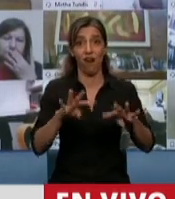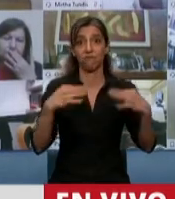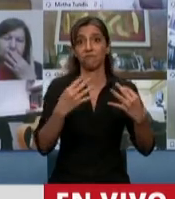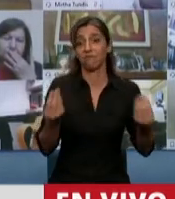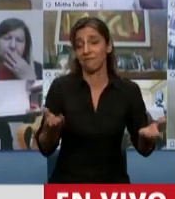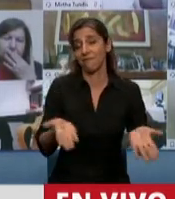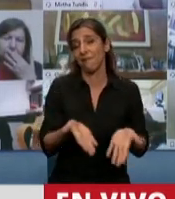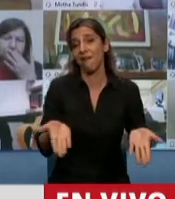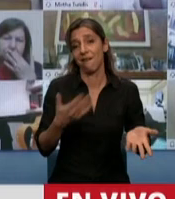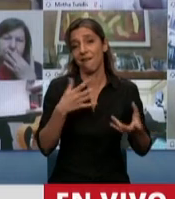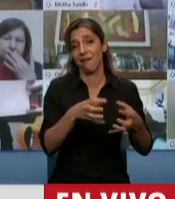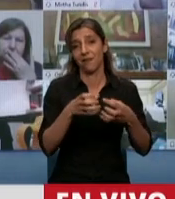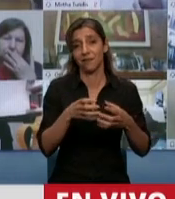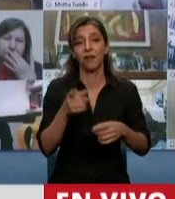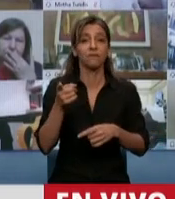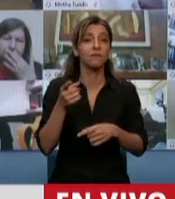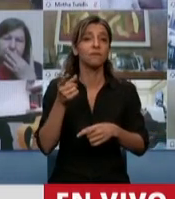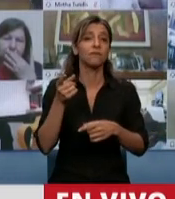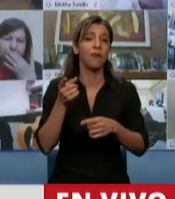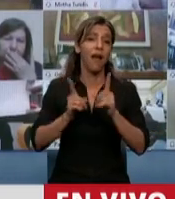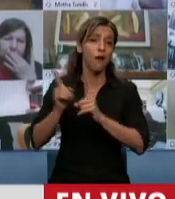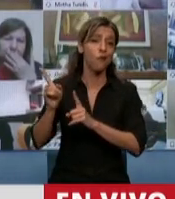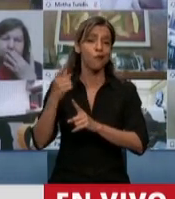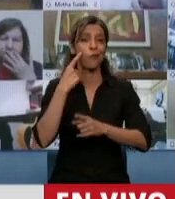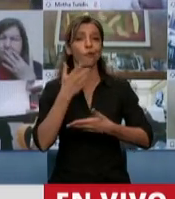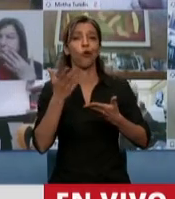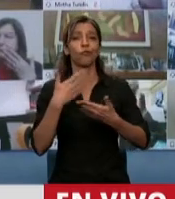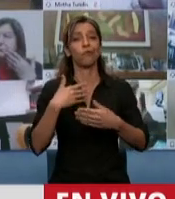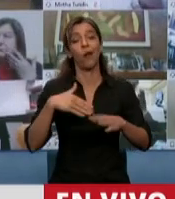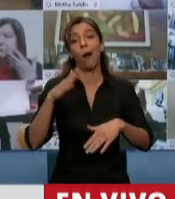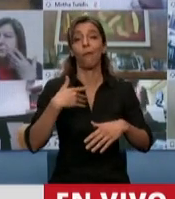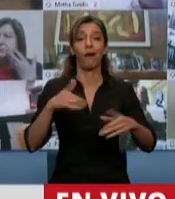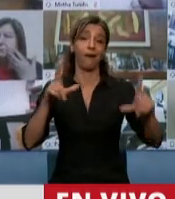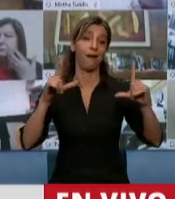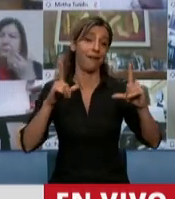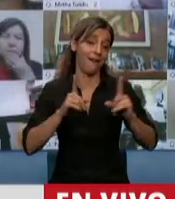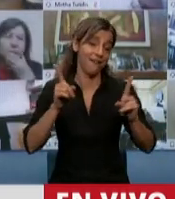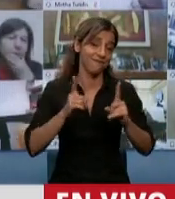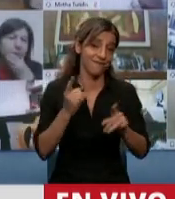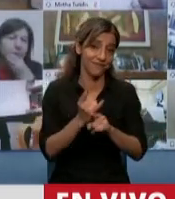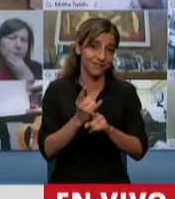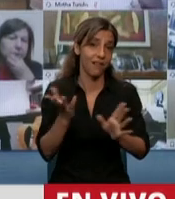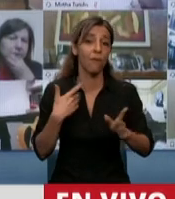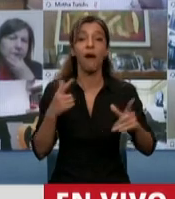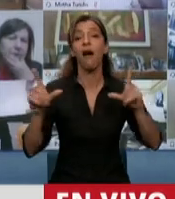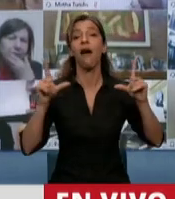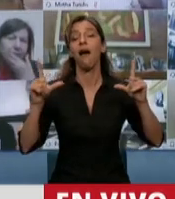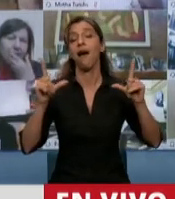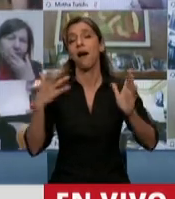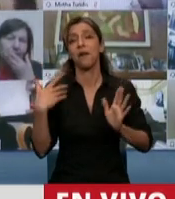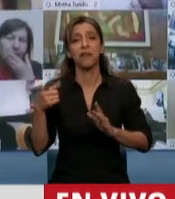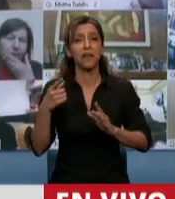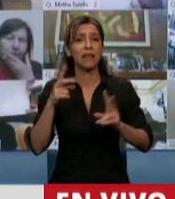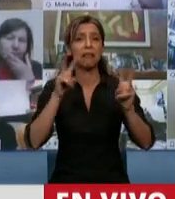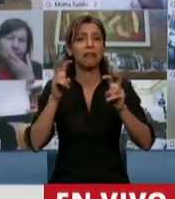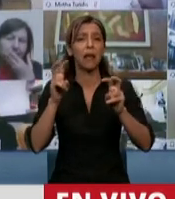quisieron hacer ver y mostrar para afuera, para la tribuna, como suelen hacerlo, que íbamos a tratar